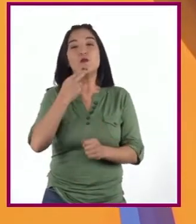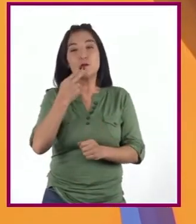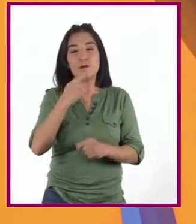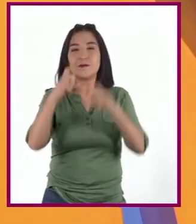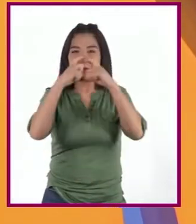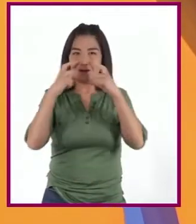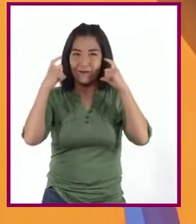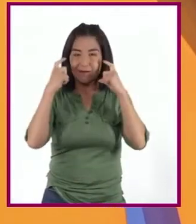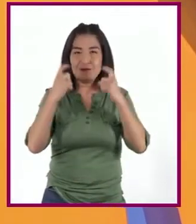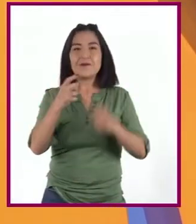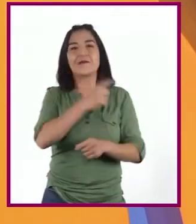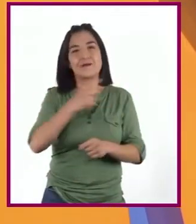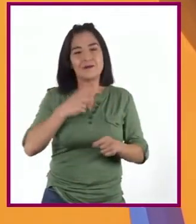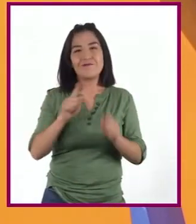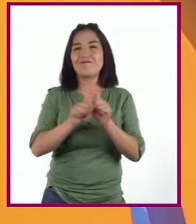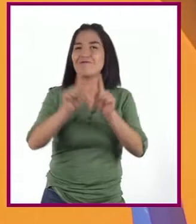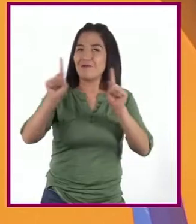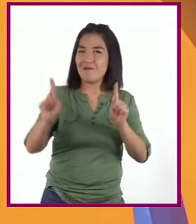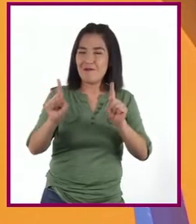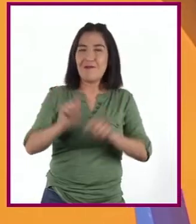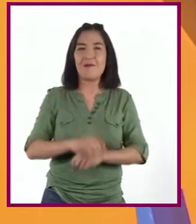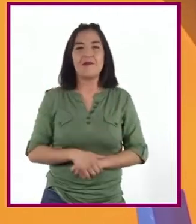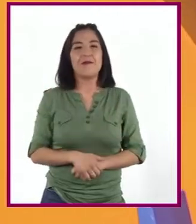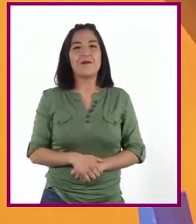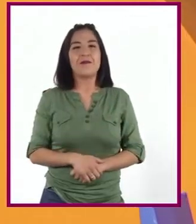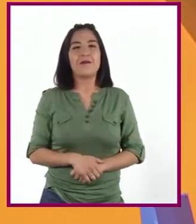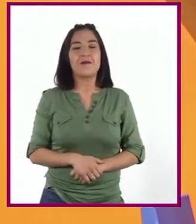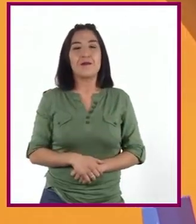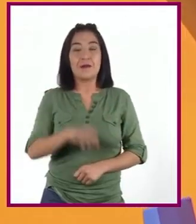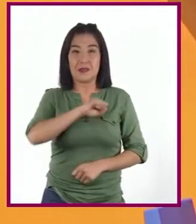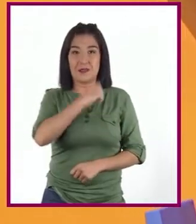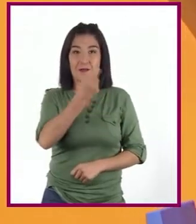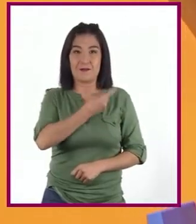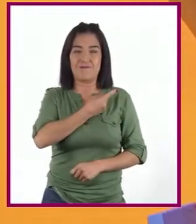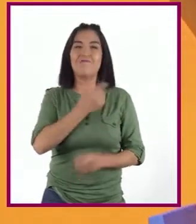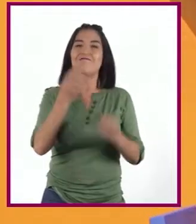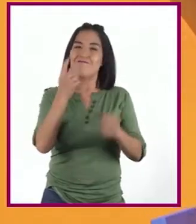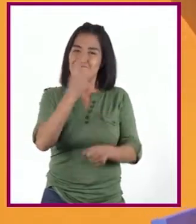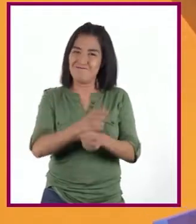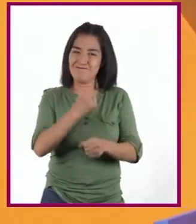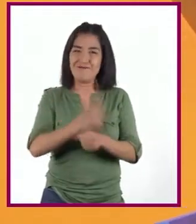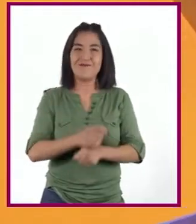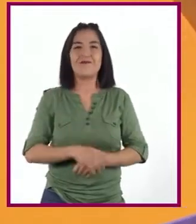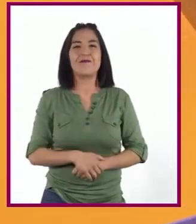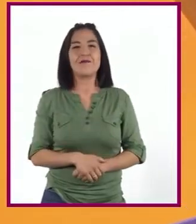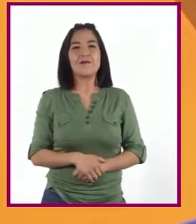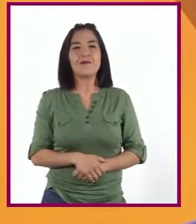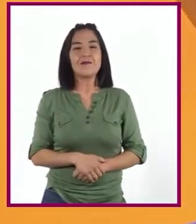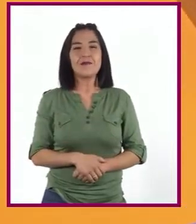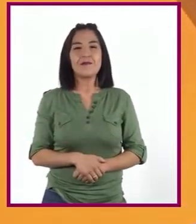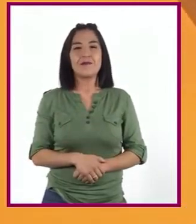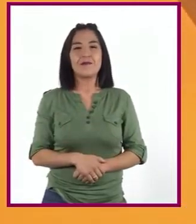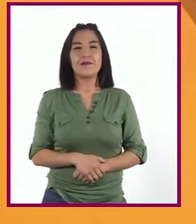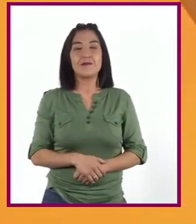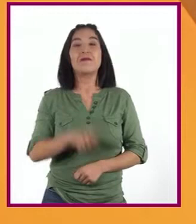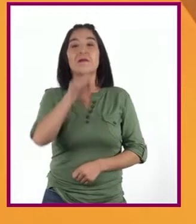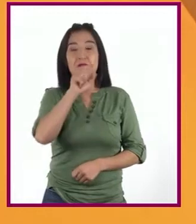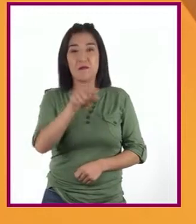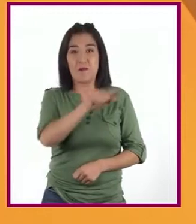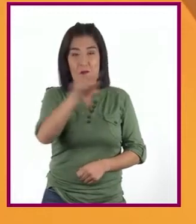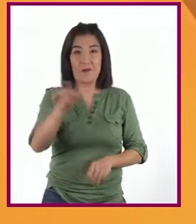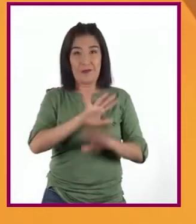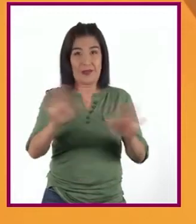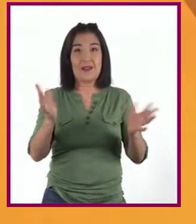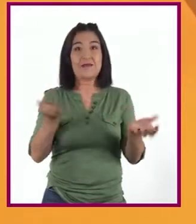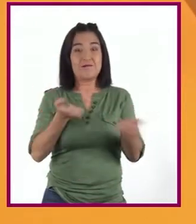cubrebocas y mantener la sana distancia. La salud es primero. Además, ¿ya hicieron algo